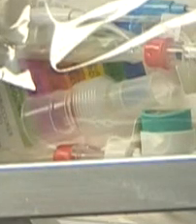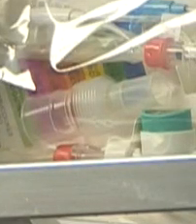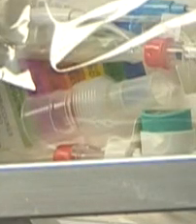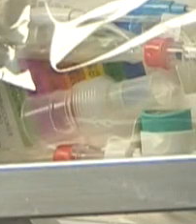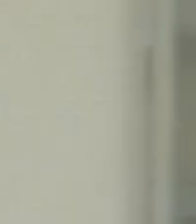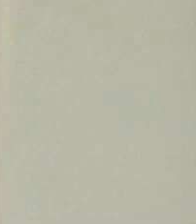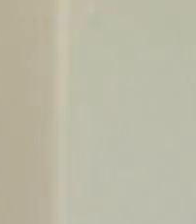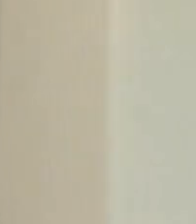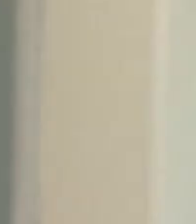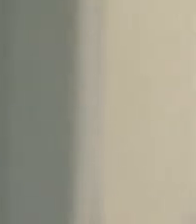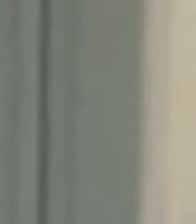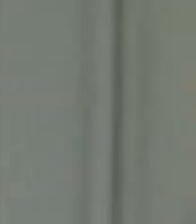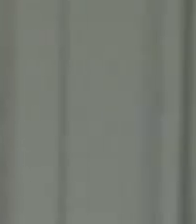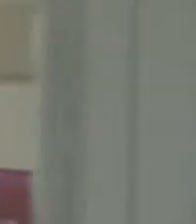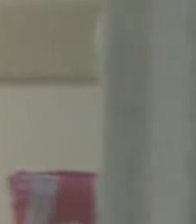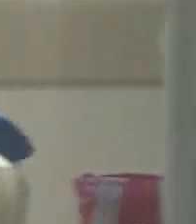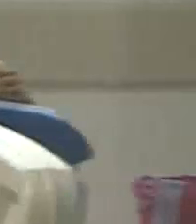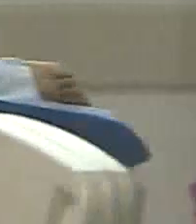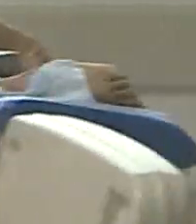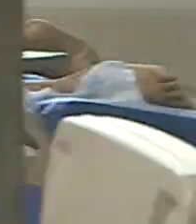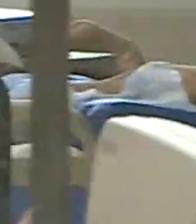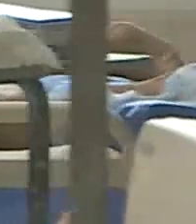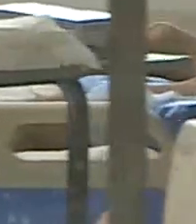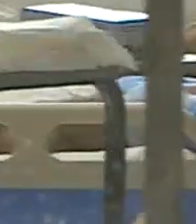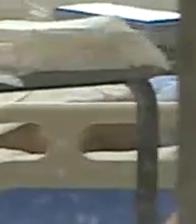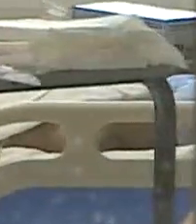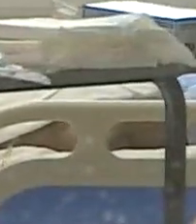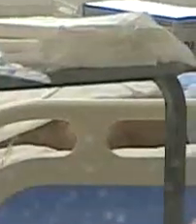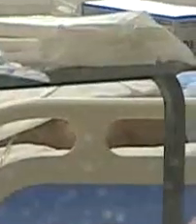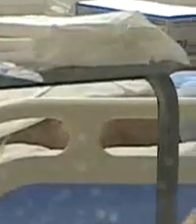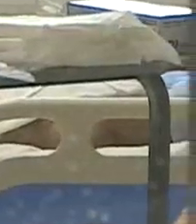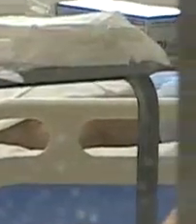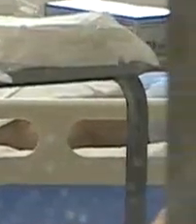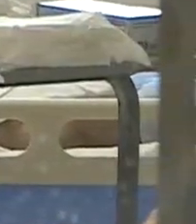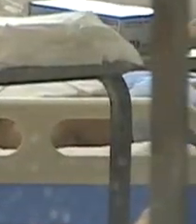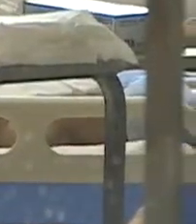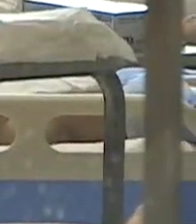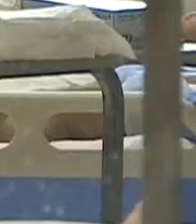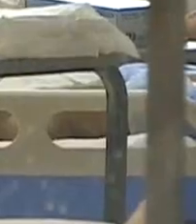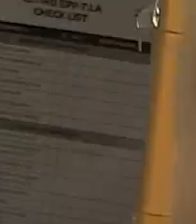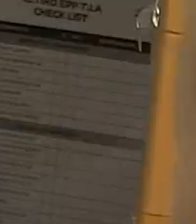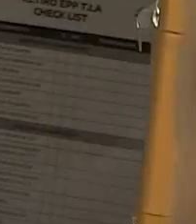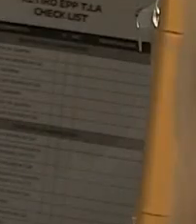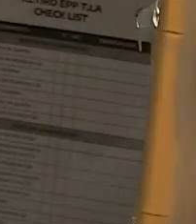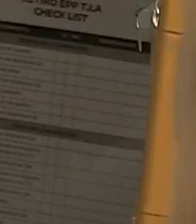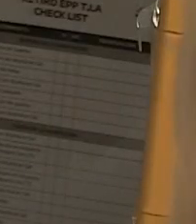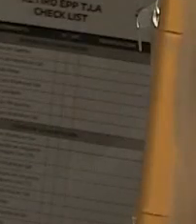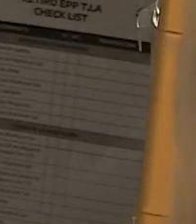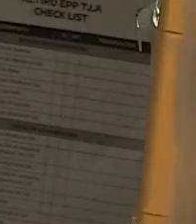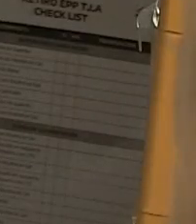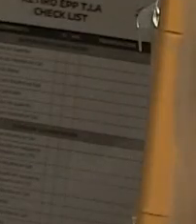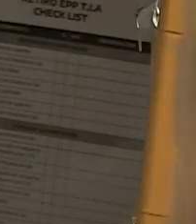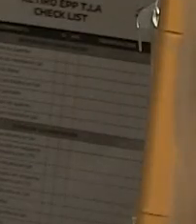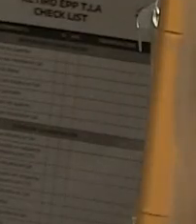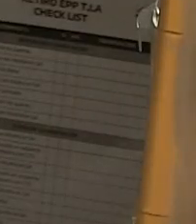pandemia se está extendiendo ahora a provincias como santa fe y uno de los distritos donde el virus está avanzando a mayor velocidad que en la